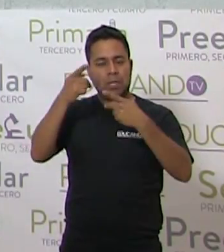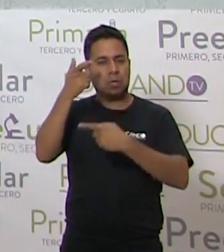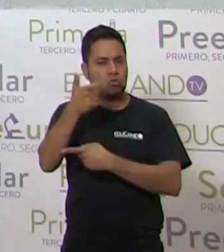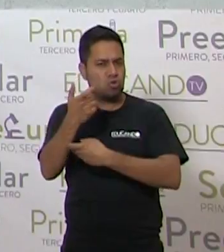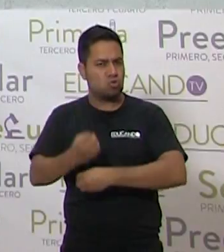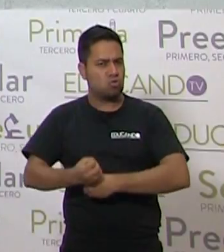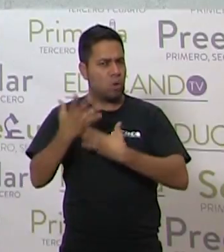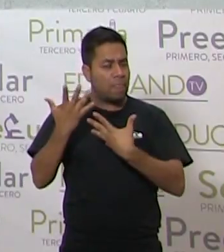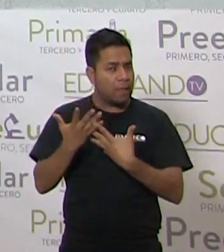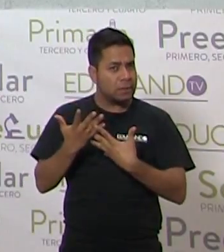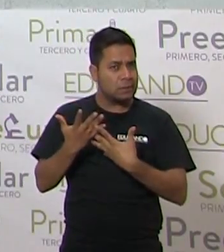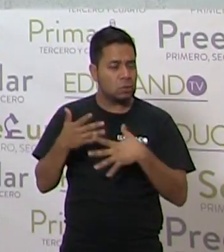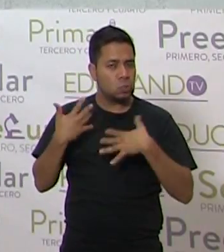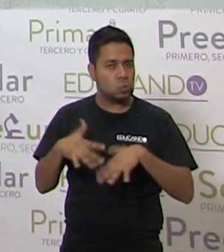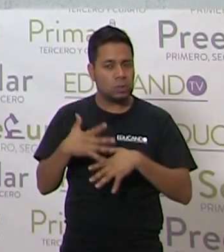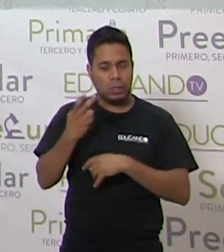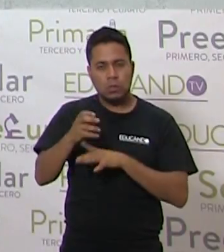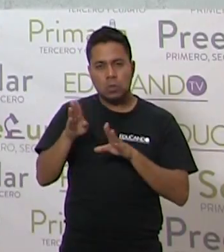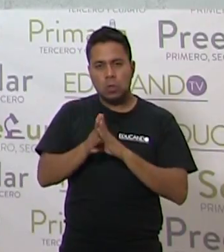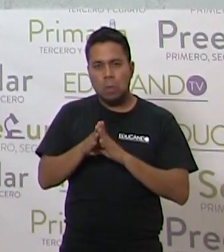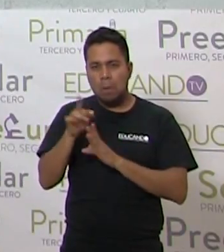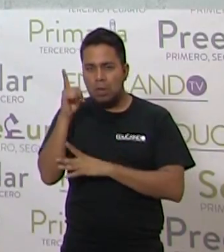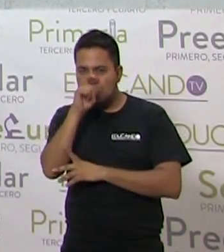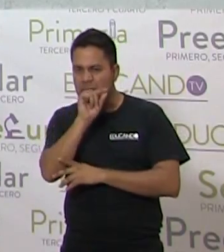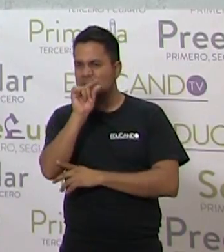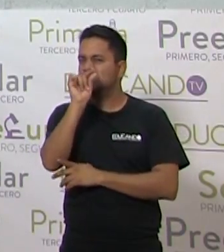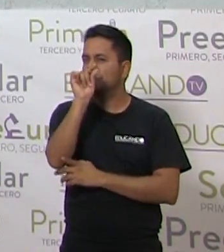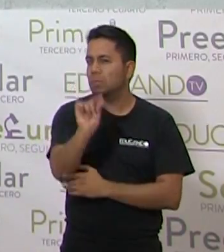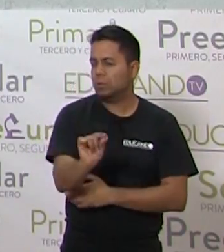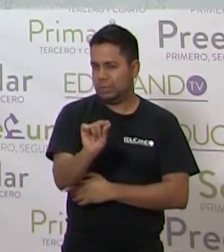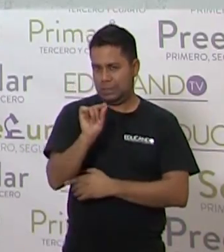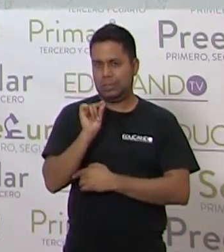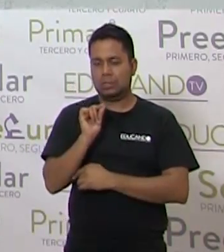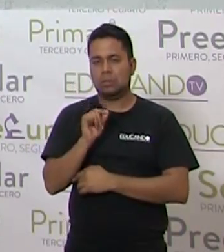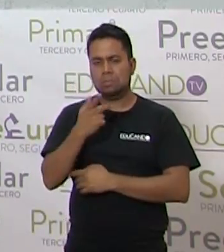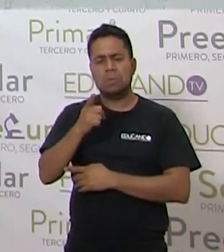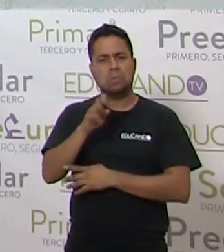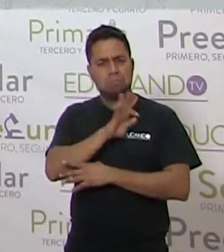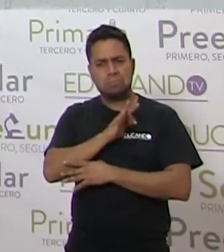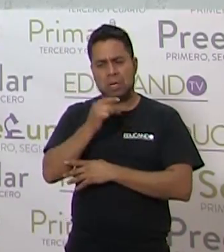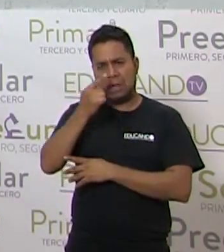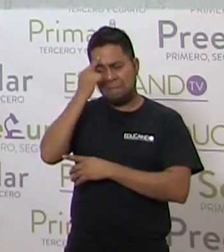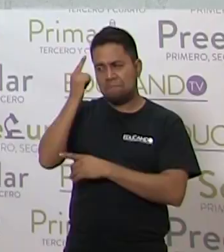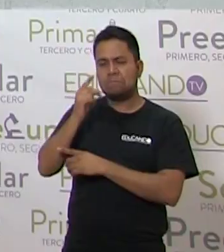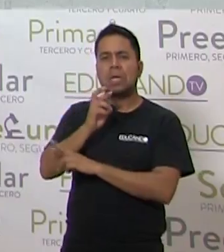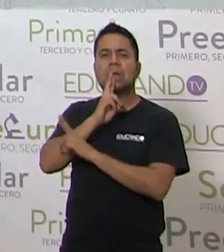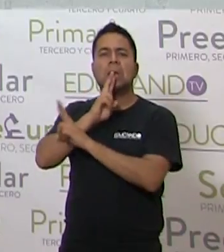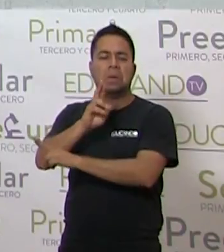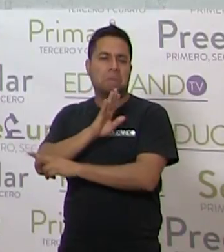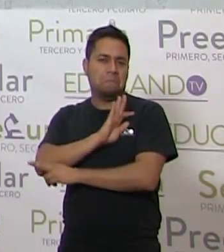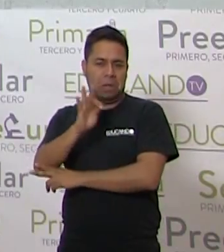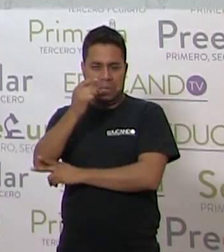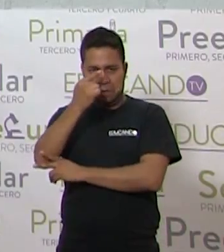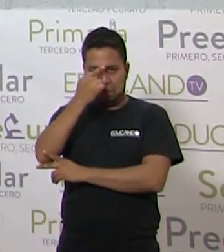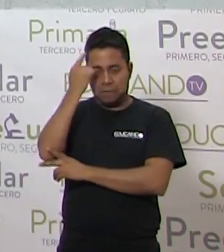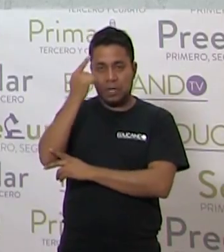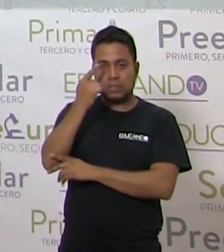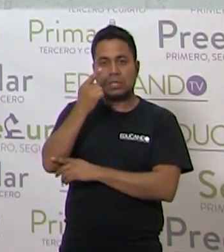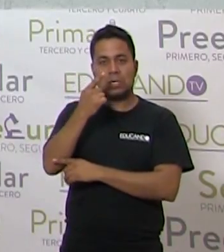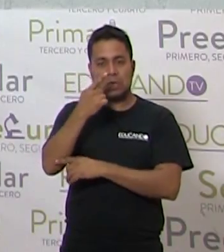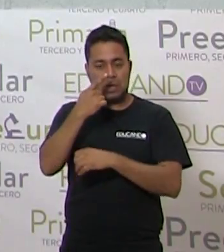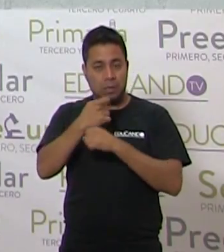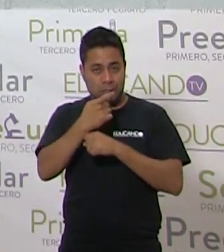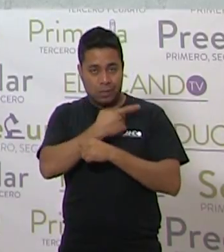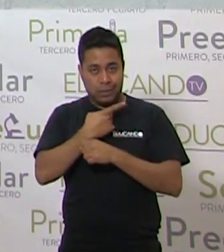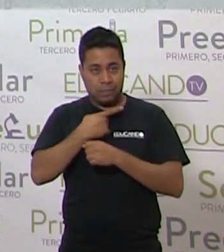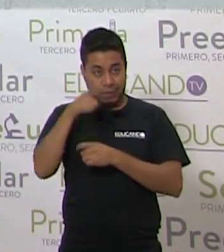poquito más este elaborada pero no significa que sea difícil de contestar porque tenemos datos con los cuales podemos eh tenemos que analizar